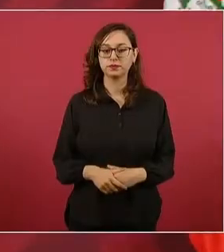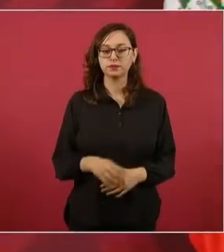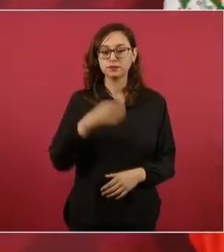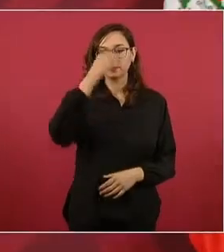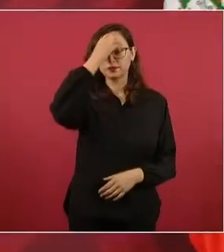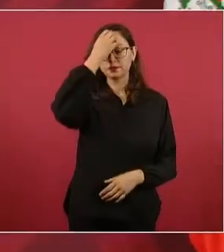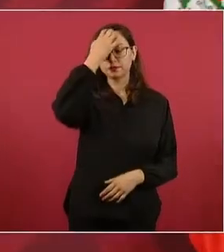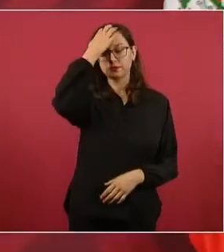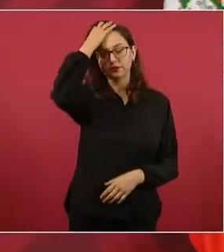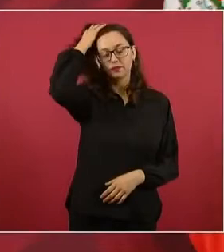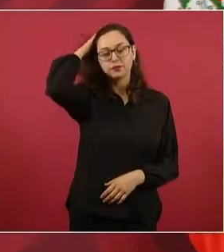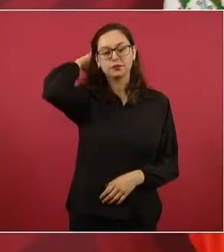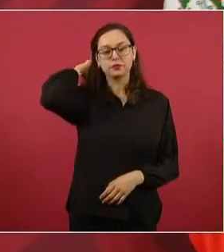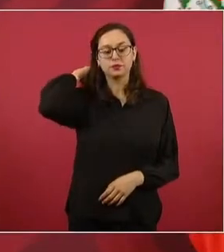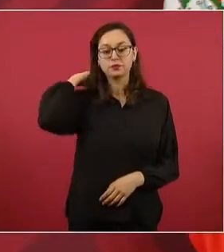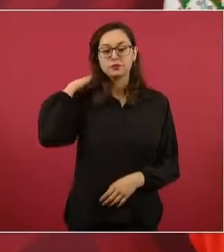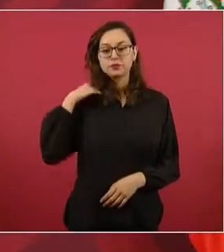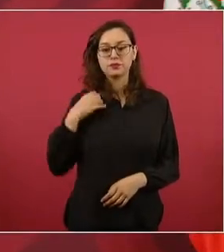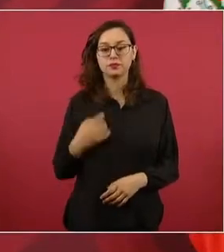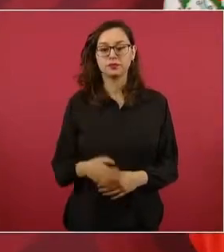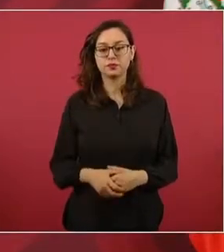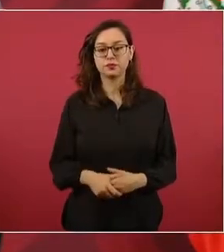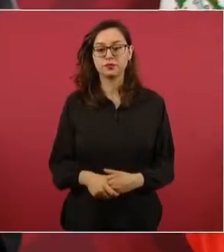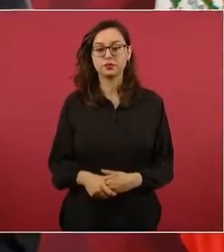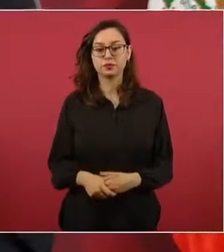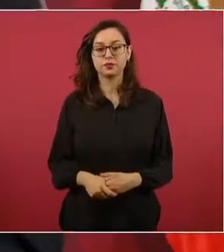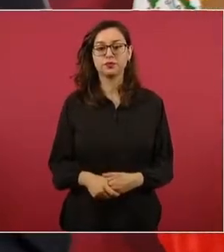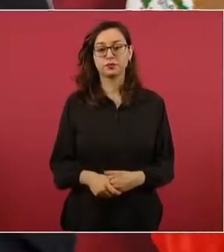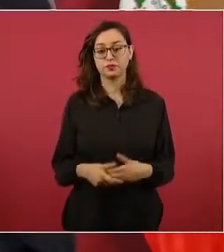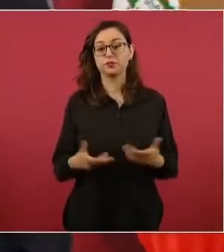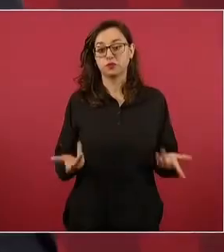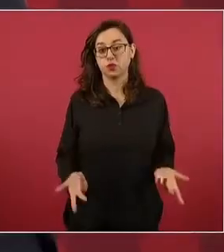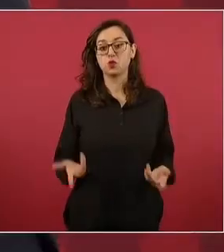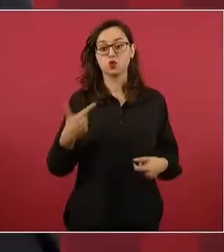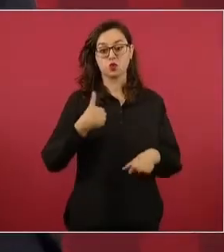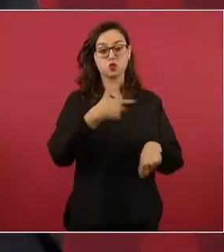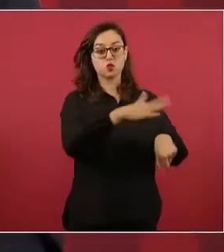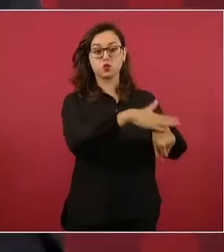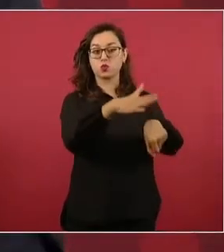De modo que sí hago un llamado a que cumplamos todos